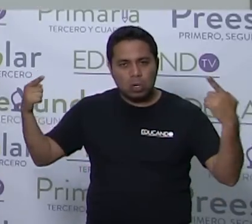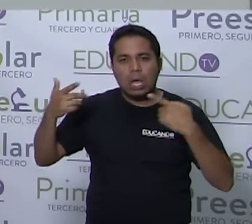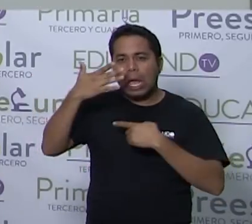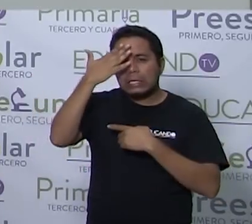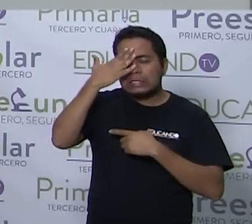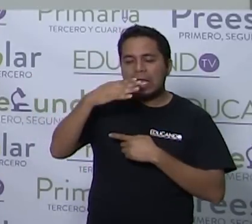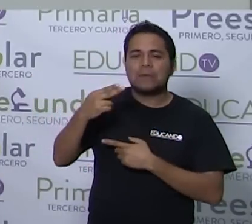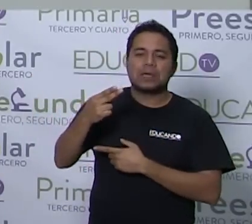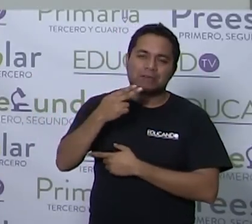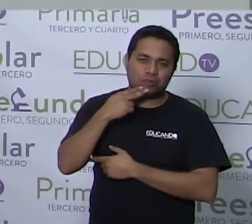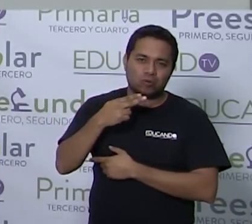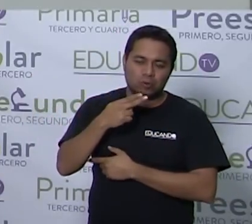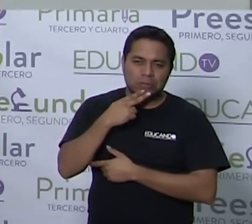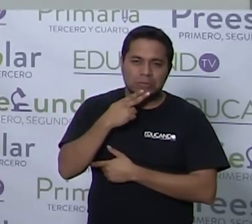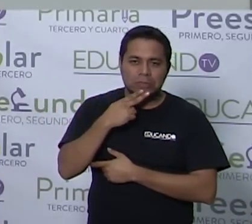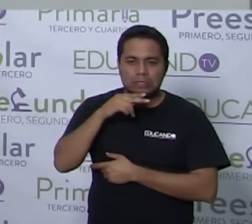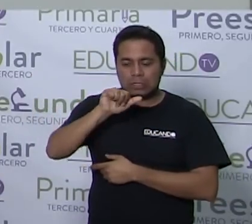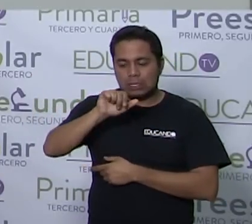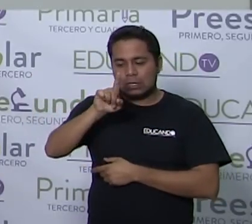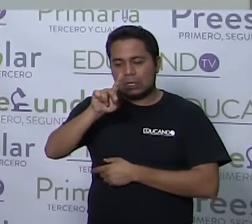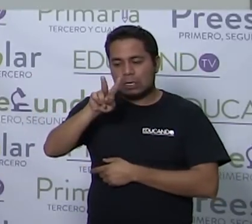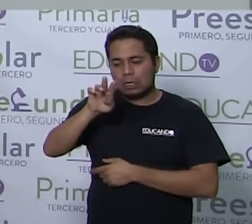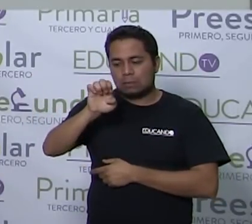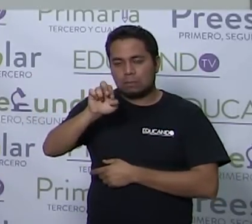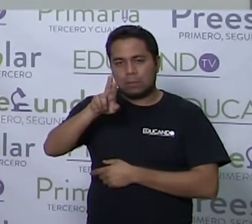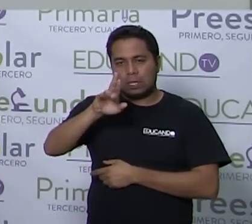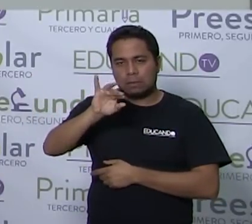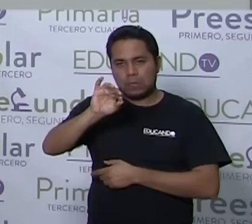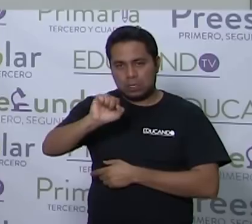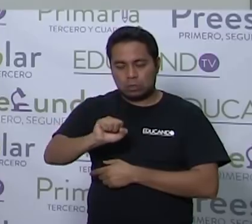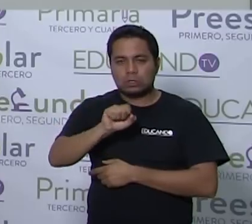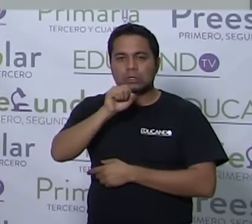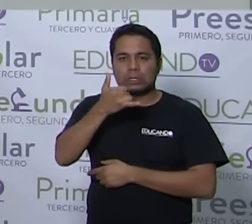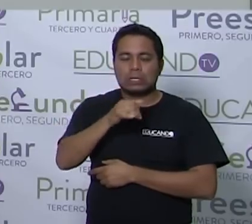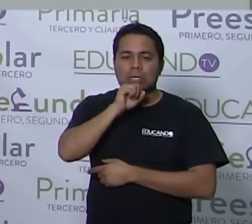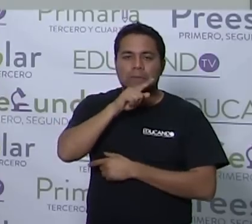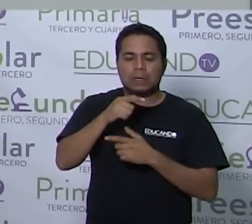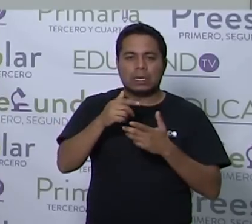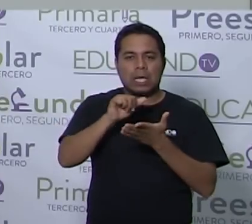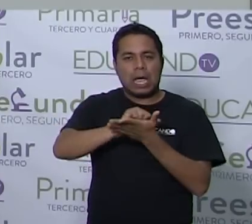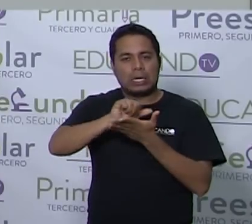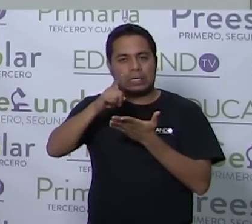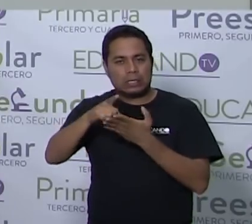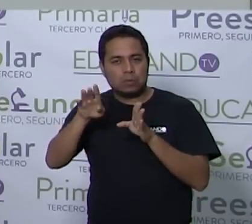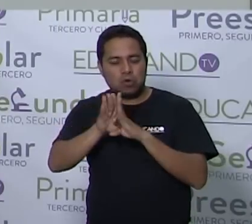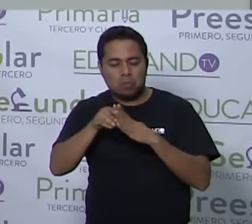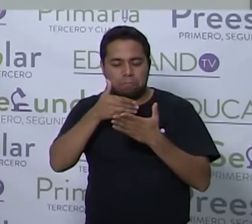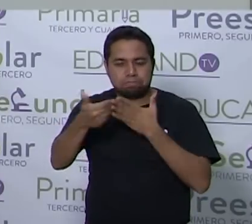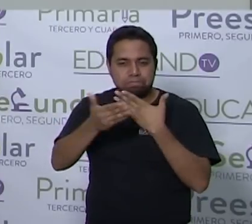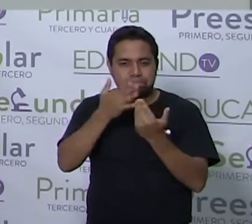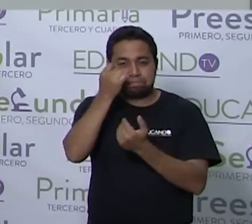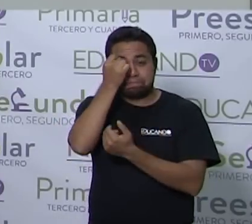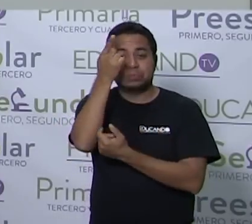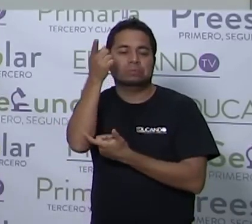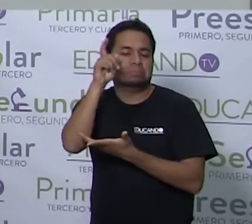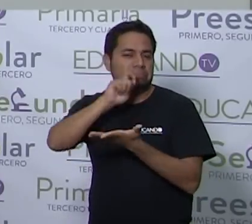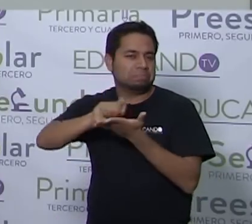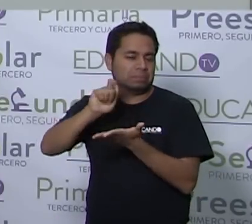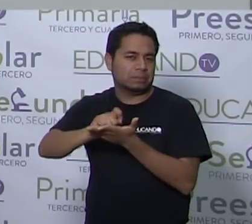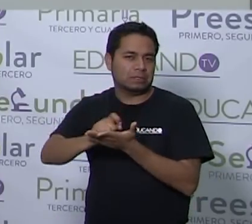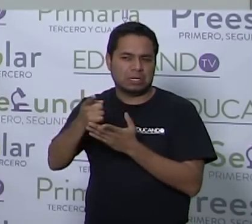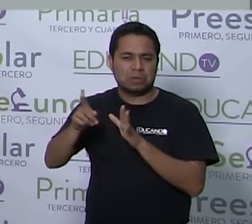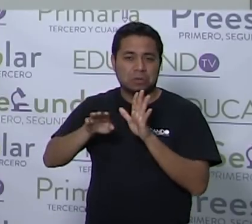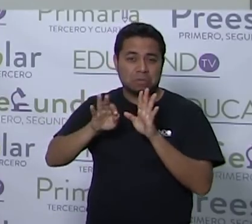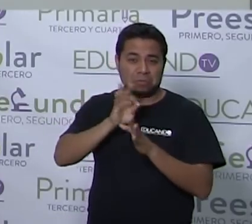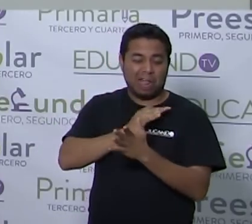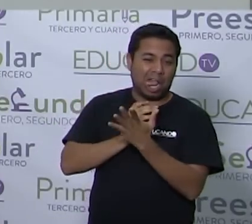saben utilizar los adverbios y los adjetivos de una manera creativa, porque también no pueden